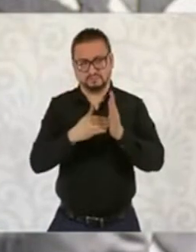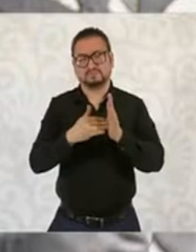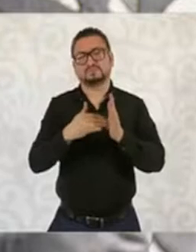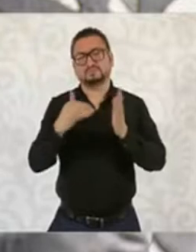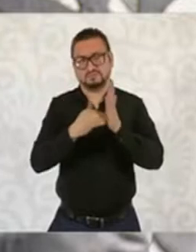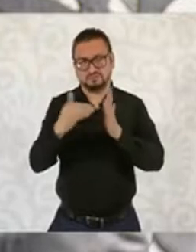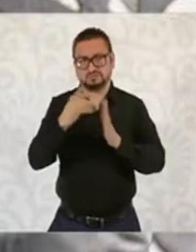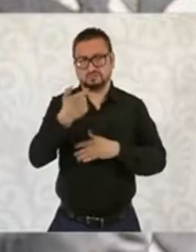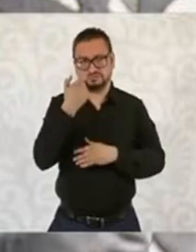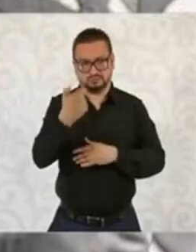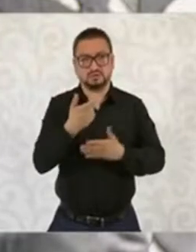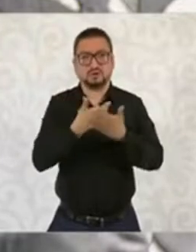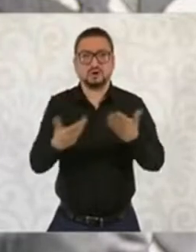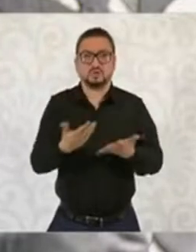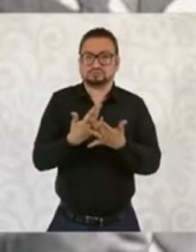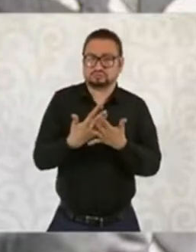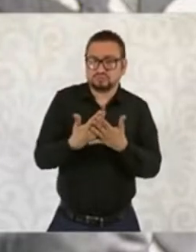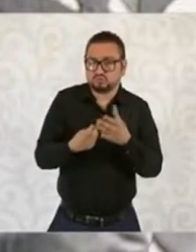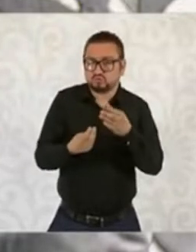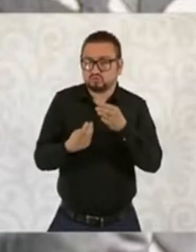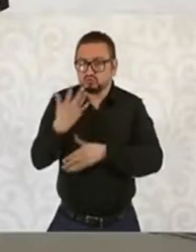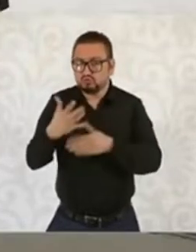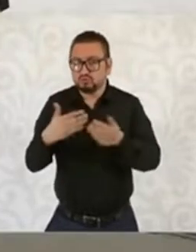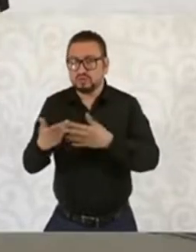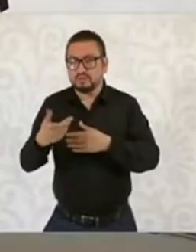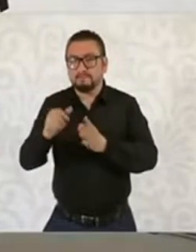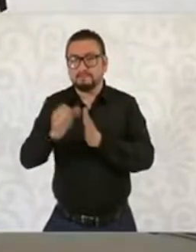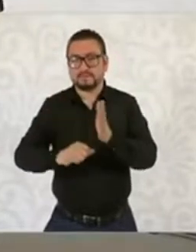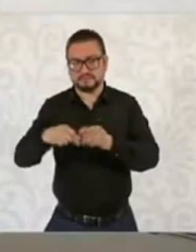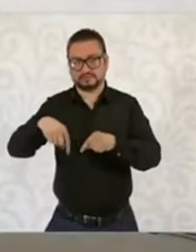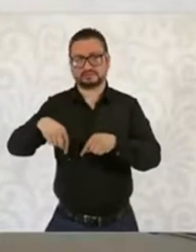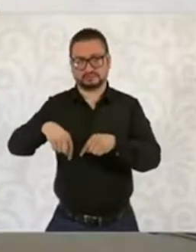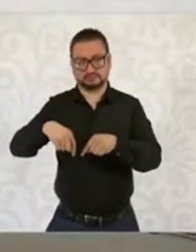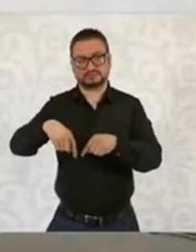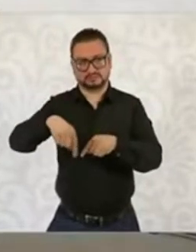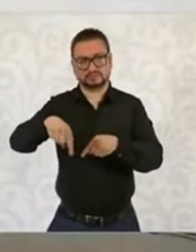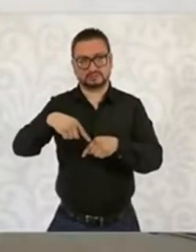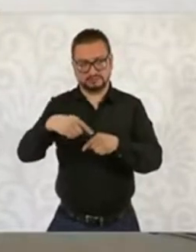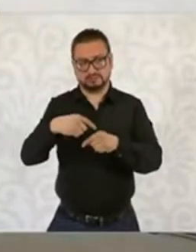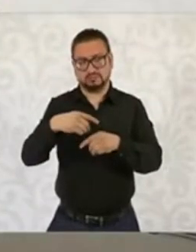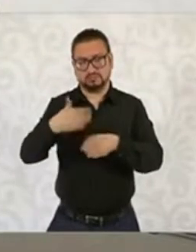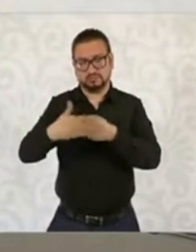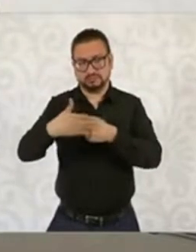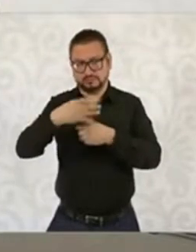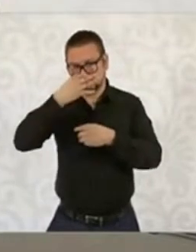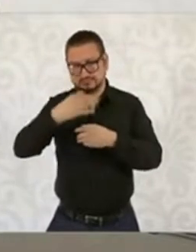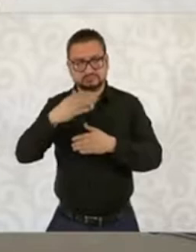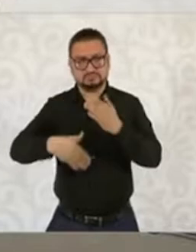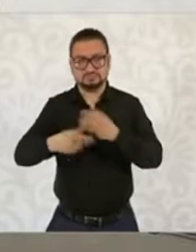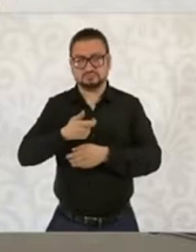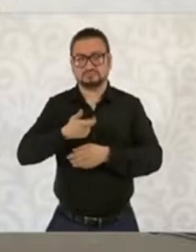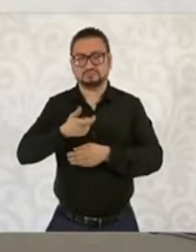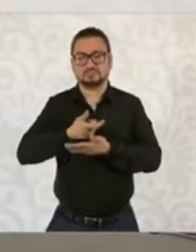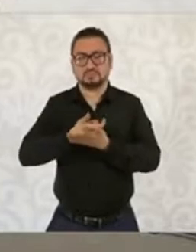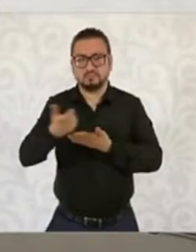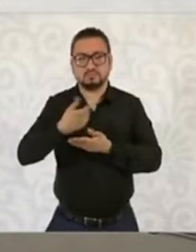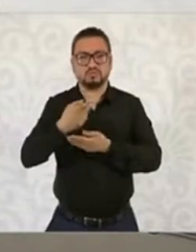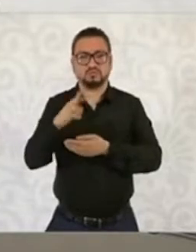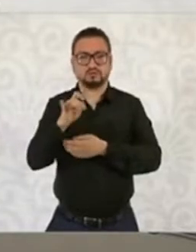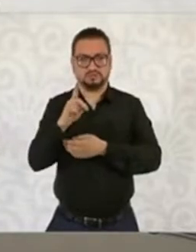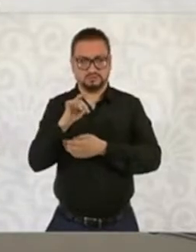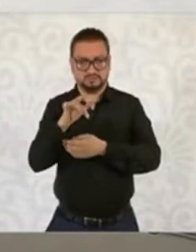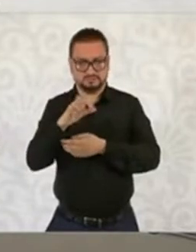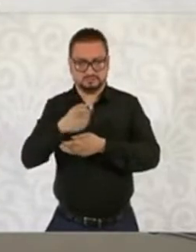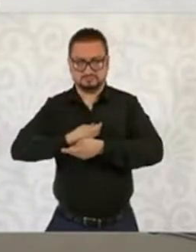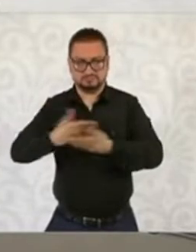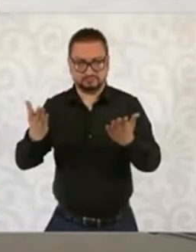Estamos pues ahora nada más esperando la actualización para este mes que estamos justamente en el corte del pago de utilidades. Por otra